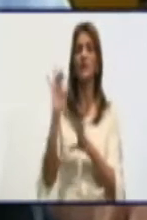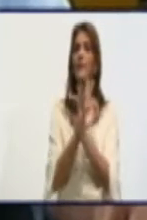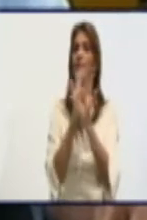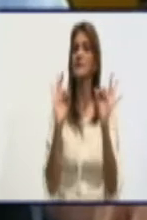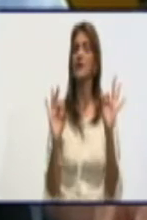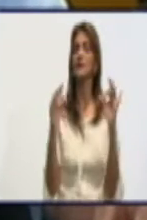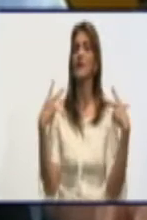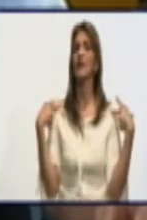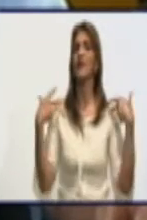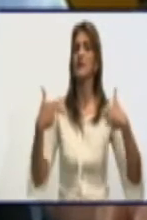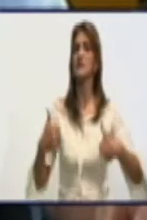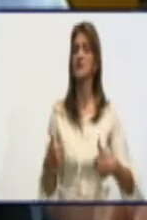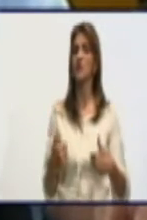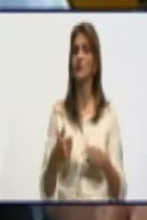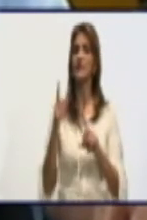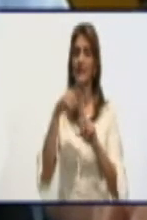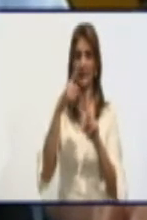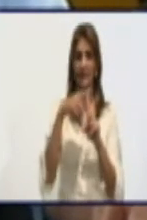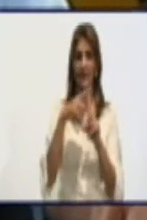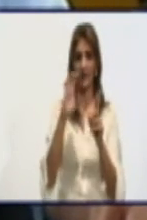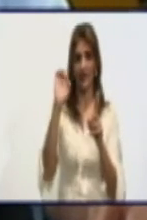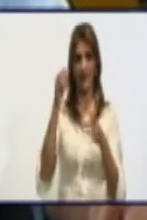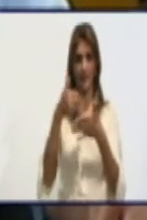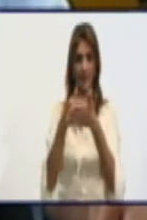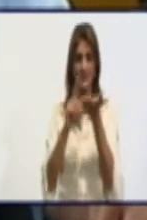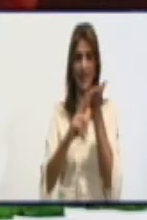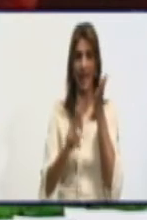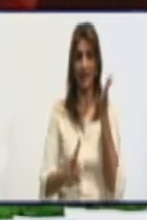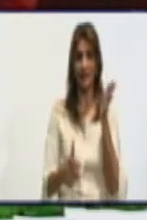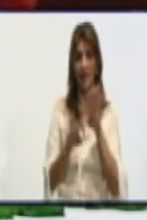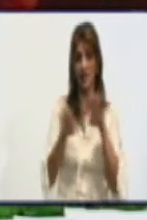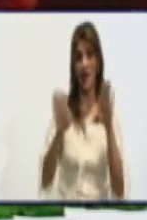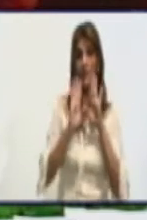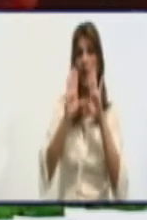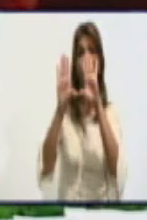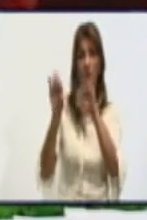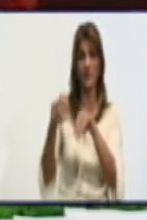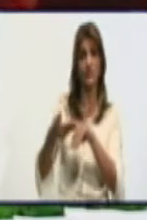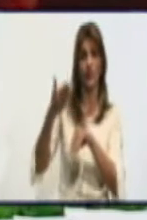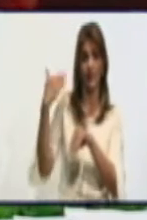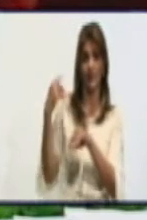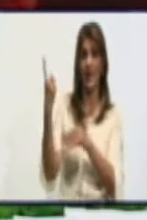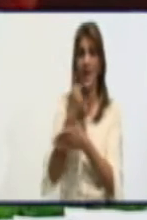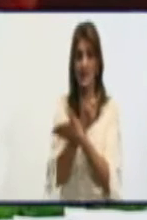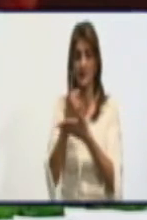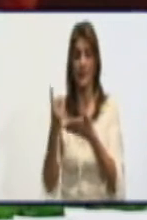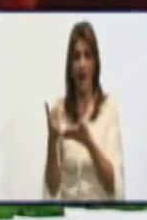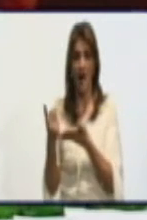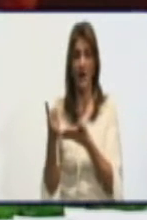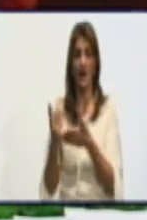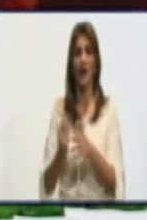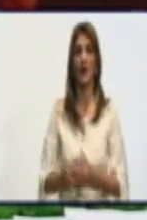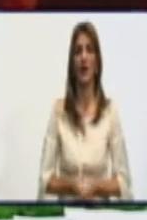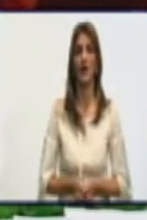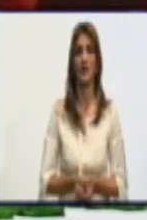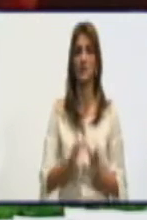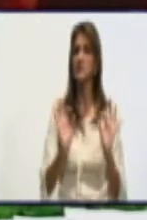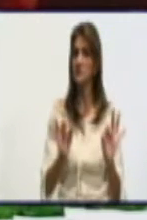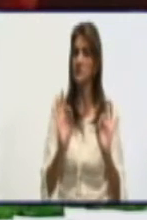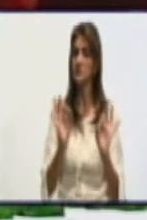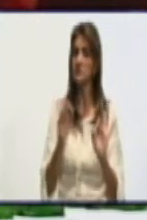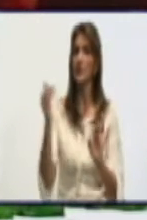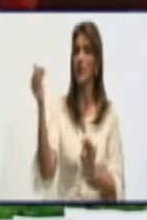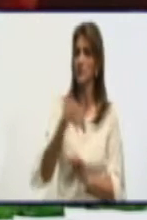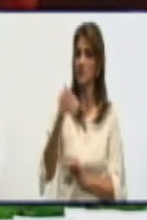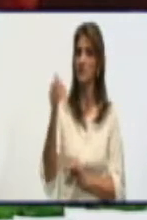Técnica de la empresa eléctrica en Granma. Como ya habíamos anunciado durante la semana, vamos a tener la presencia sistemática